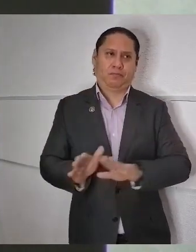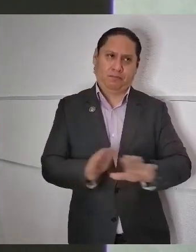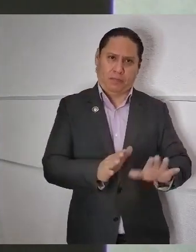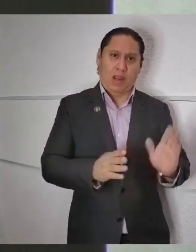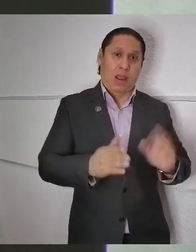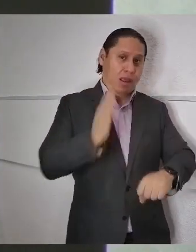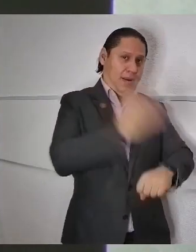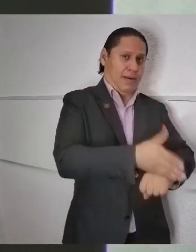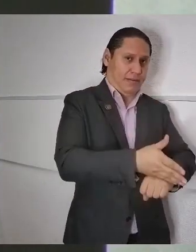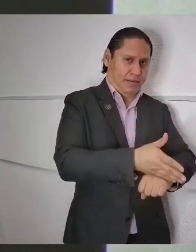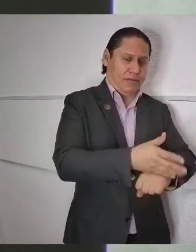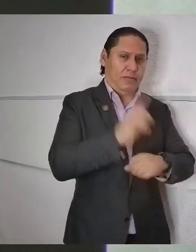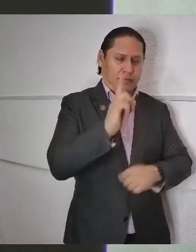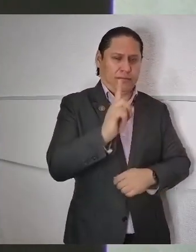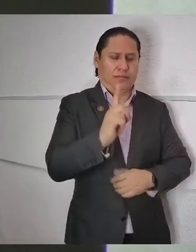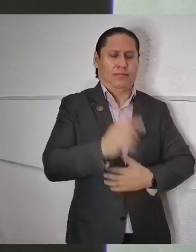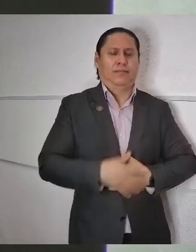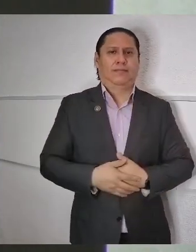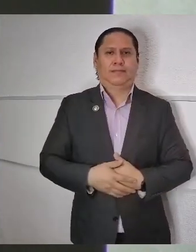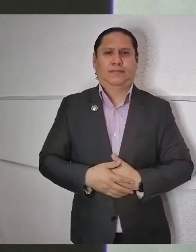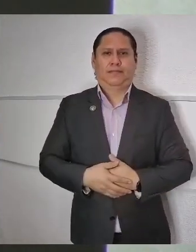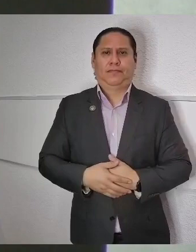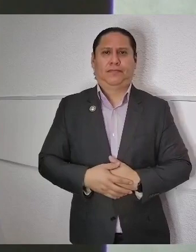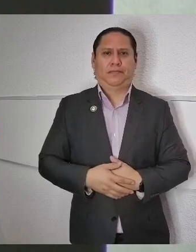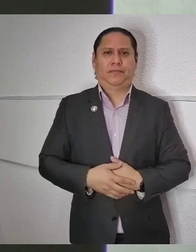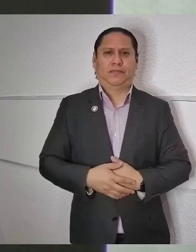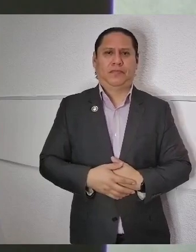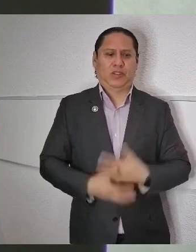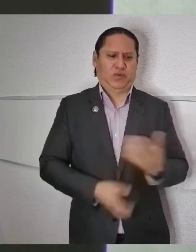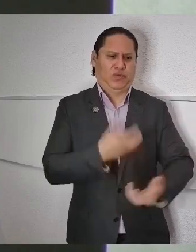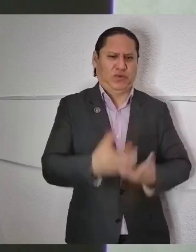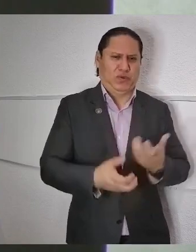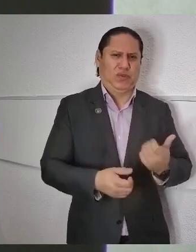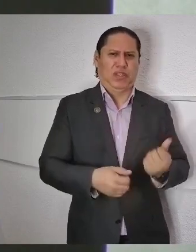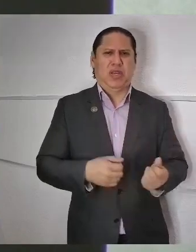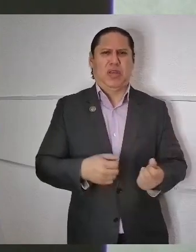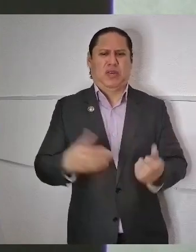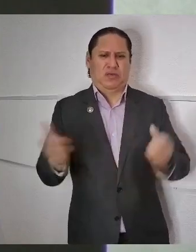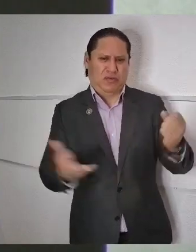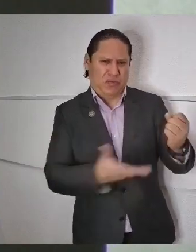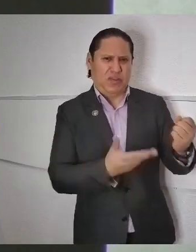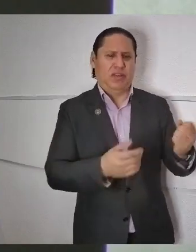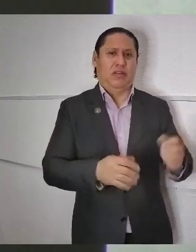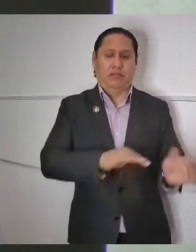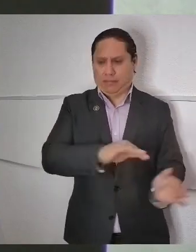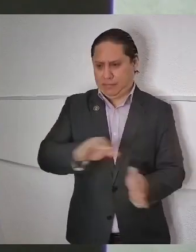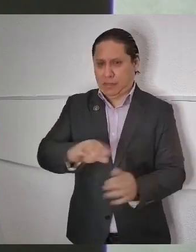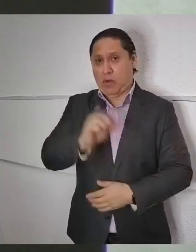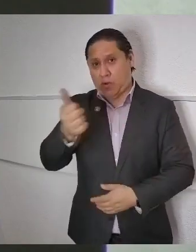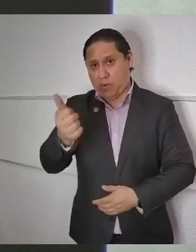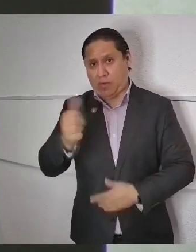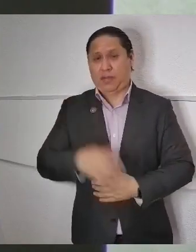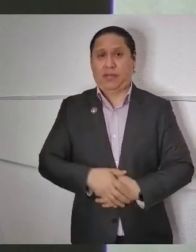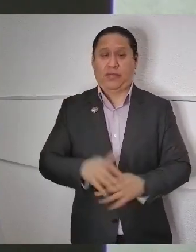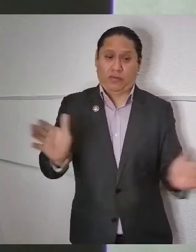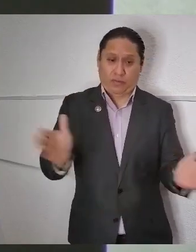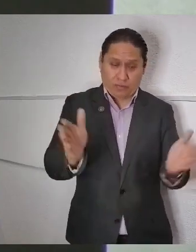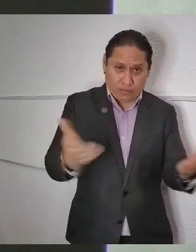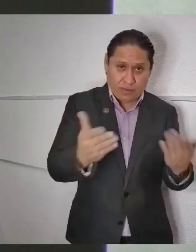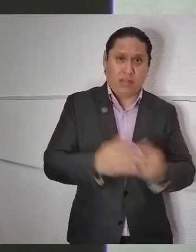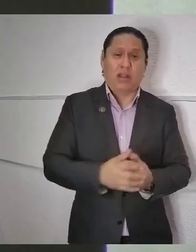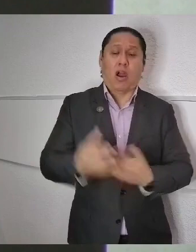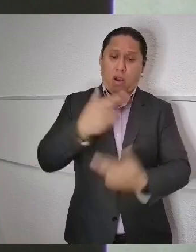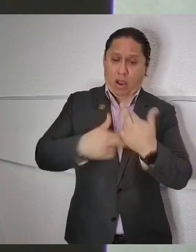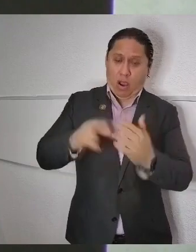castiga el ecocidio de los sistemas forestales, pero por otro lado, se fomenta que